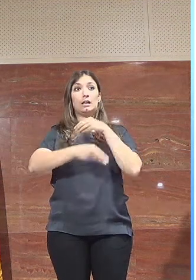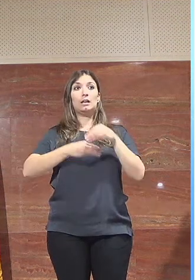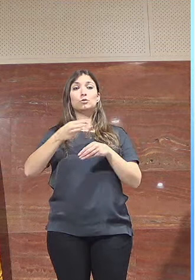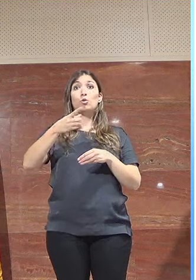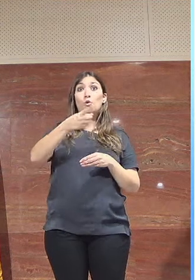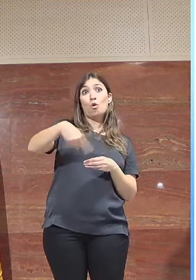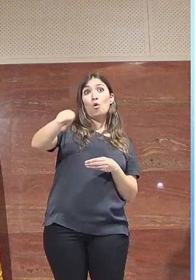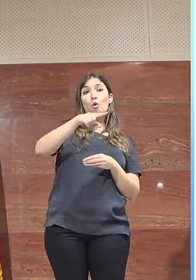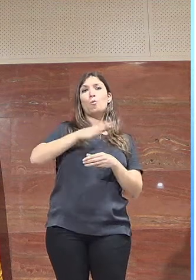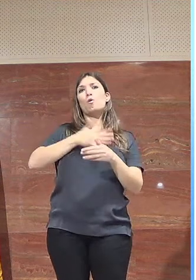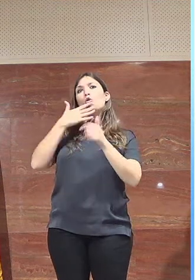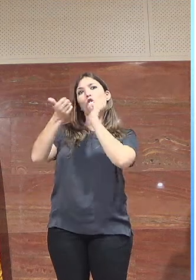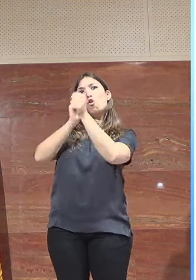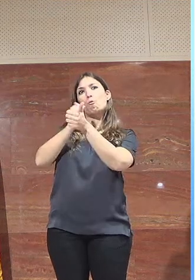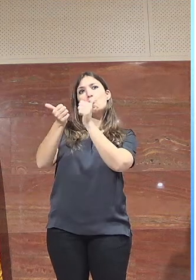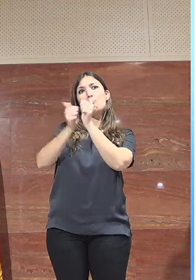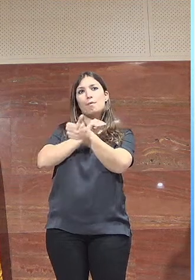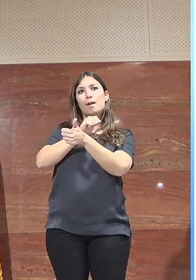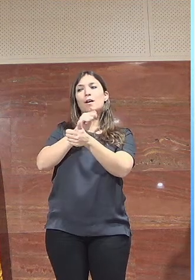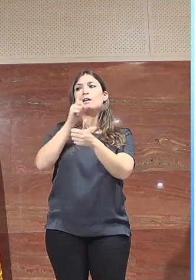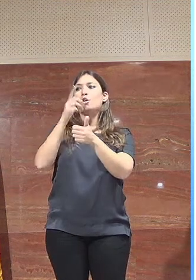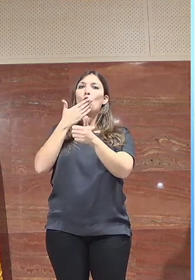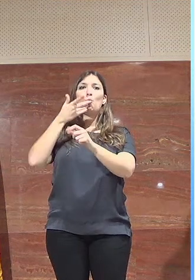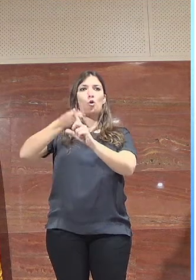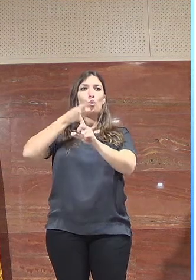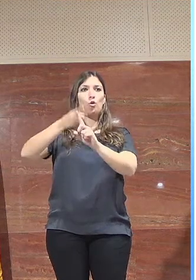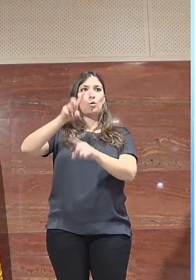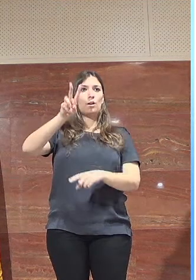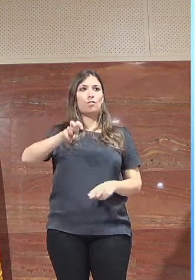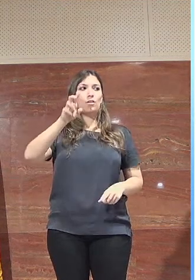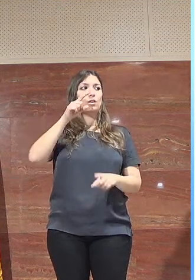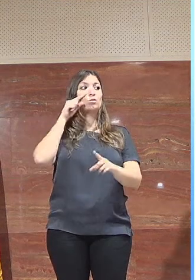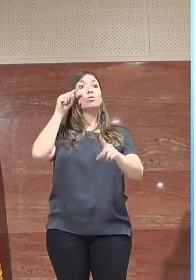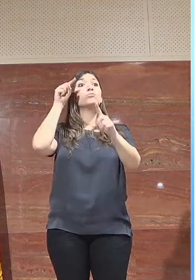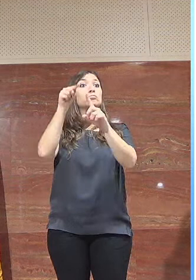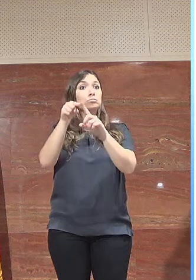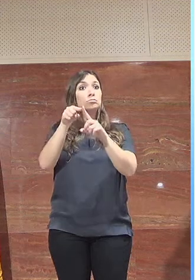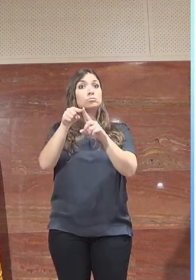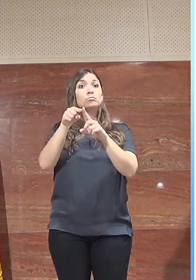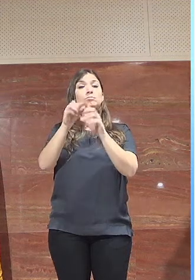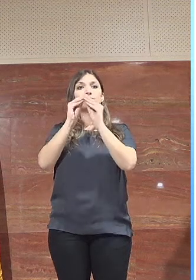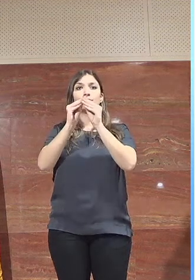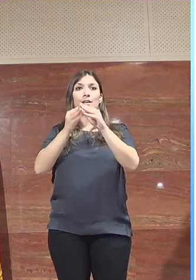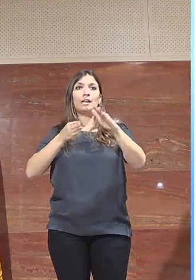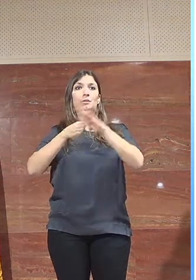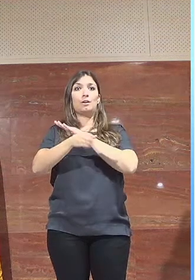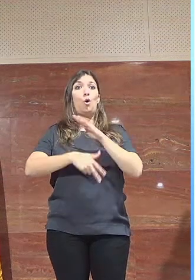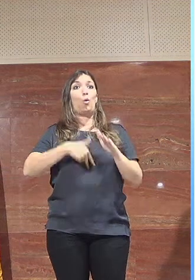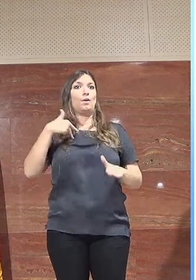ellos copiar y tener como referencia para todo lo que es la accesibilidad